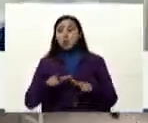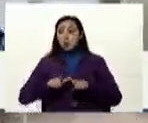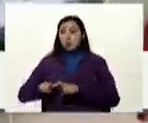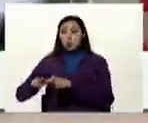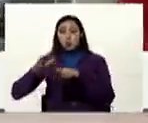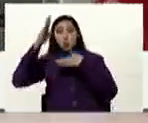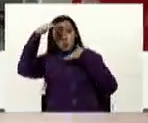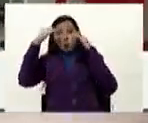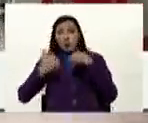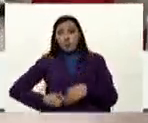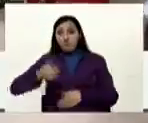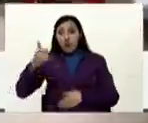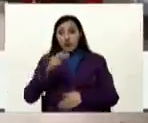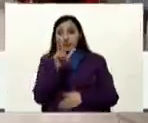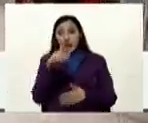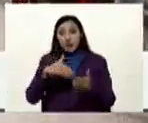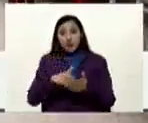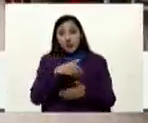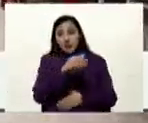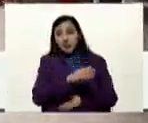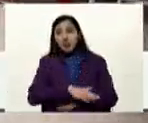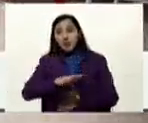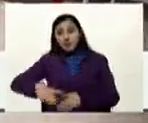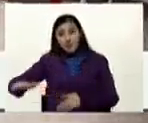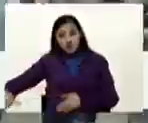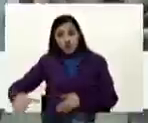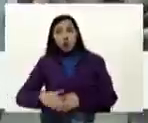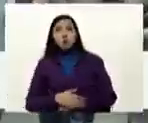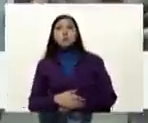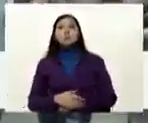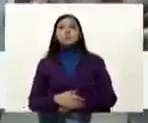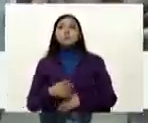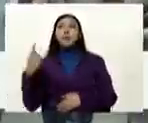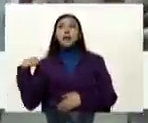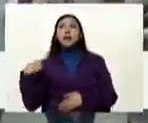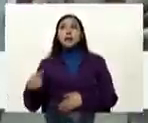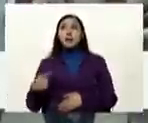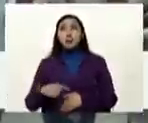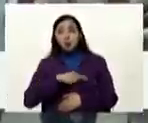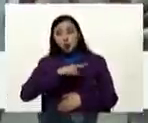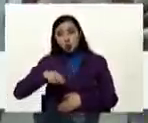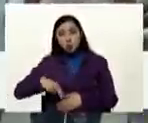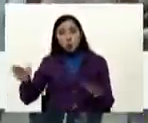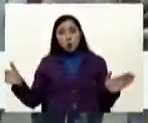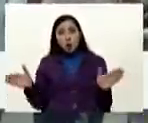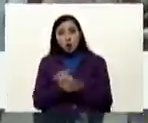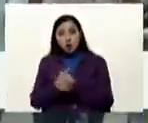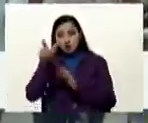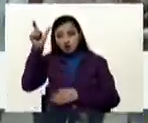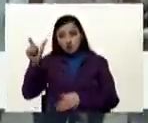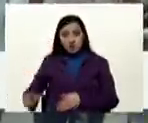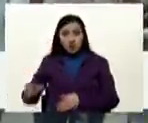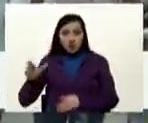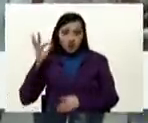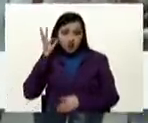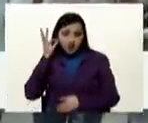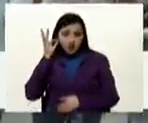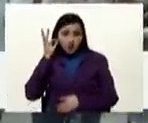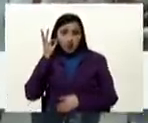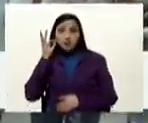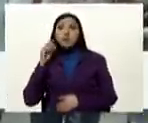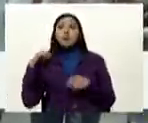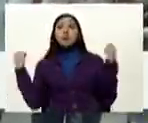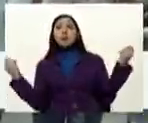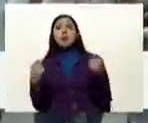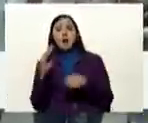atienden más de 3.000 pacientes mensuales. Pero aquí tenemos a nuestra compañera del Poder Popular, María de Los